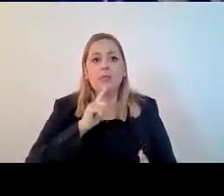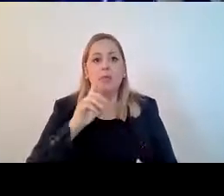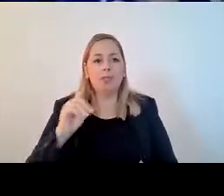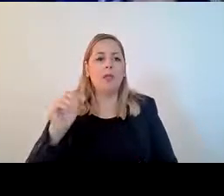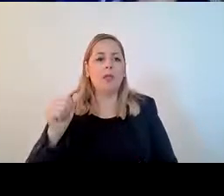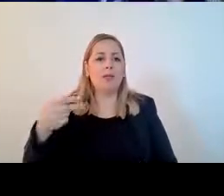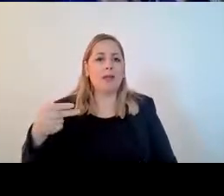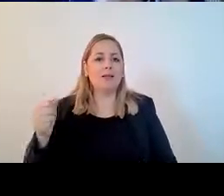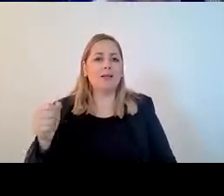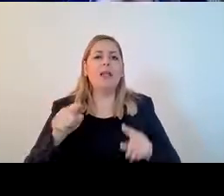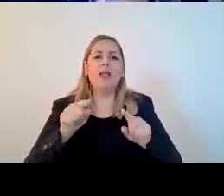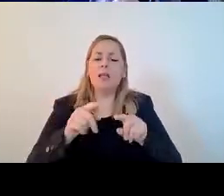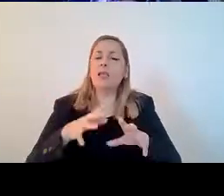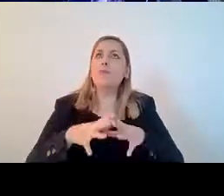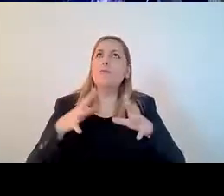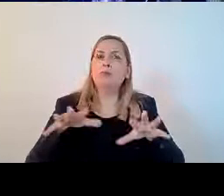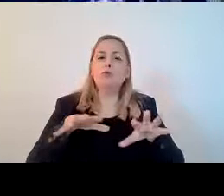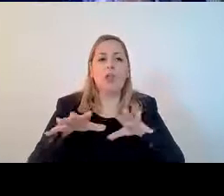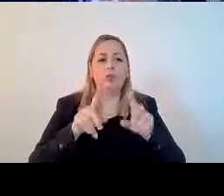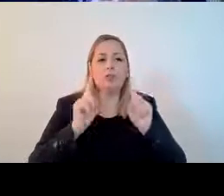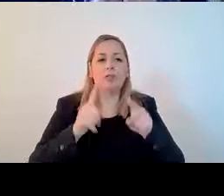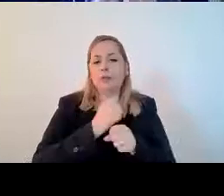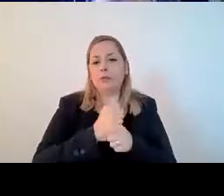trabajar. Sería materia de otra reunión en que